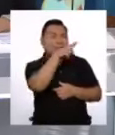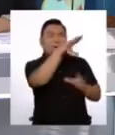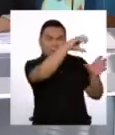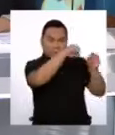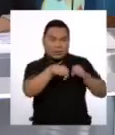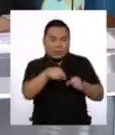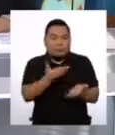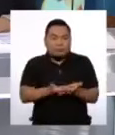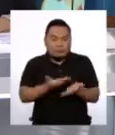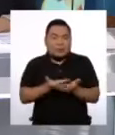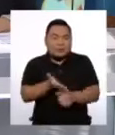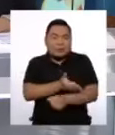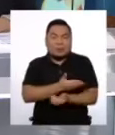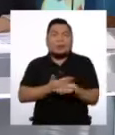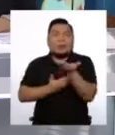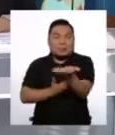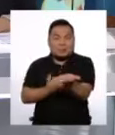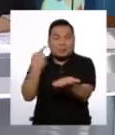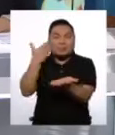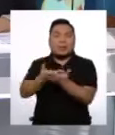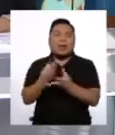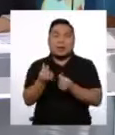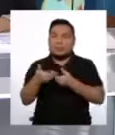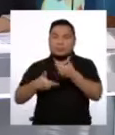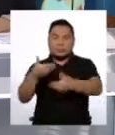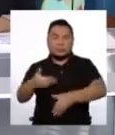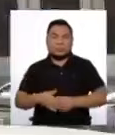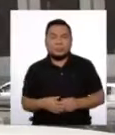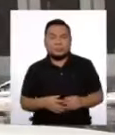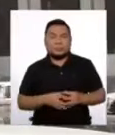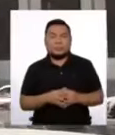pruebas anticipadas para poder agilizar los procesos.